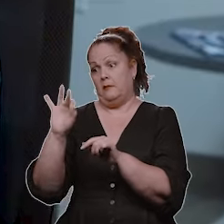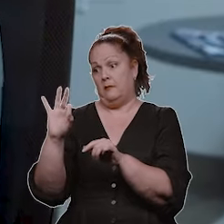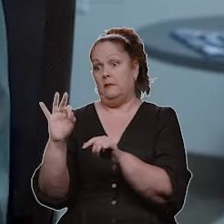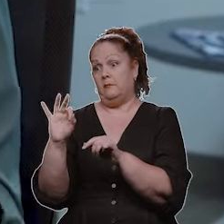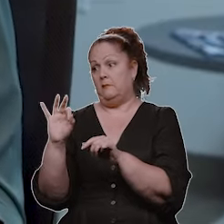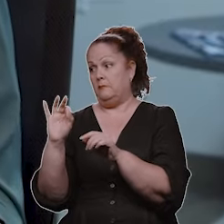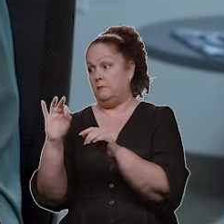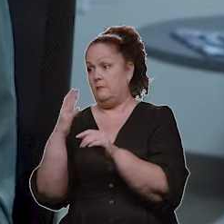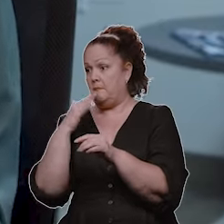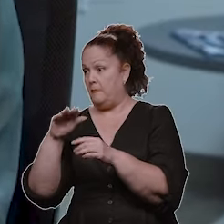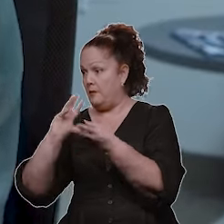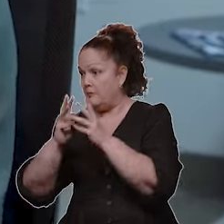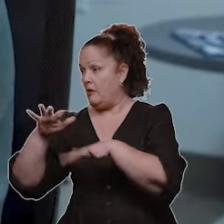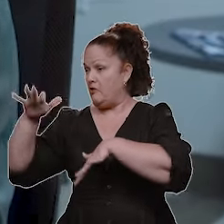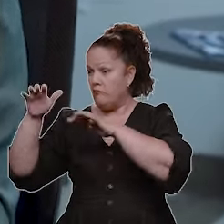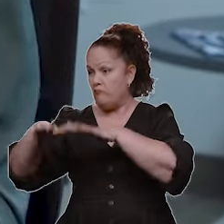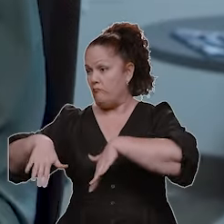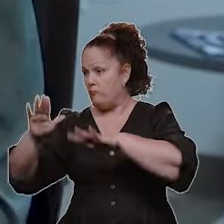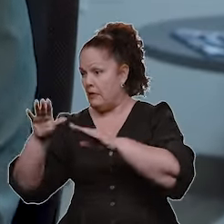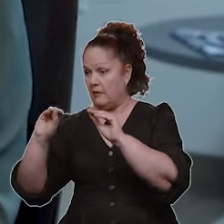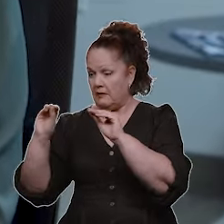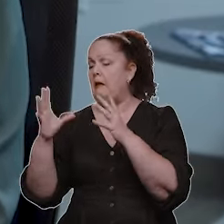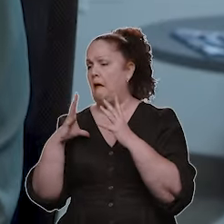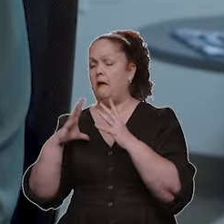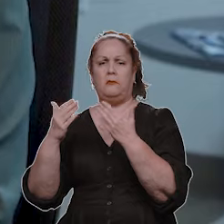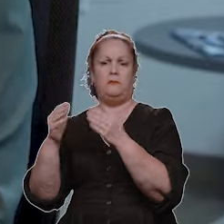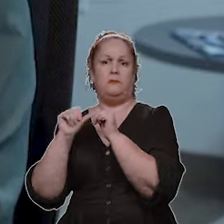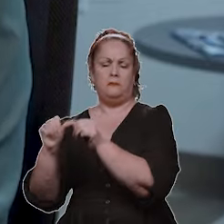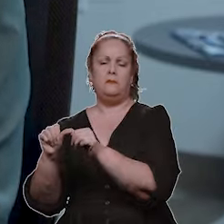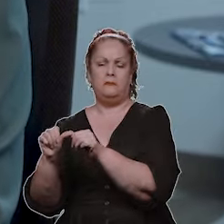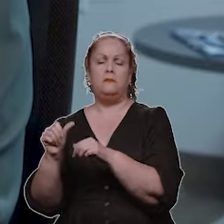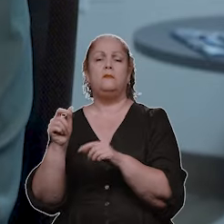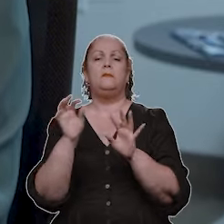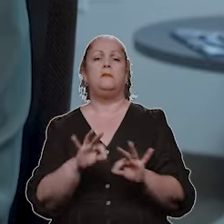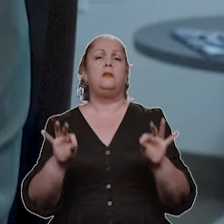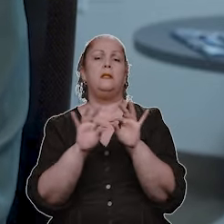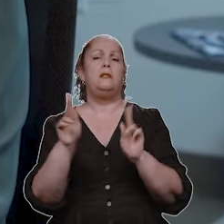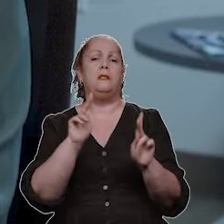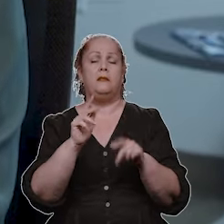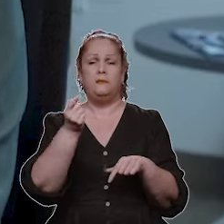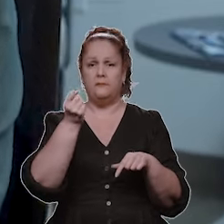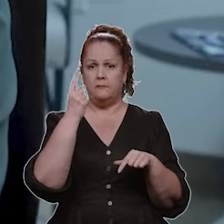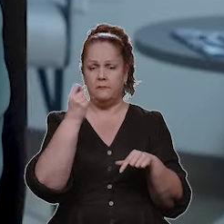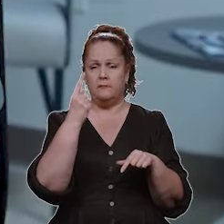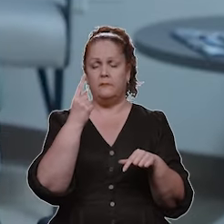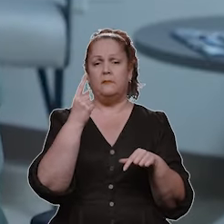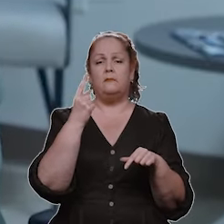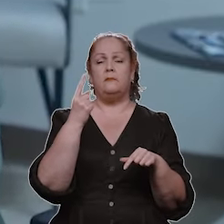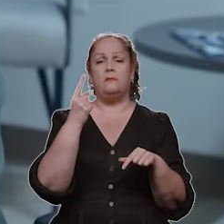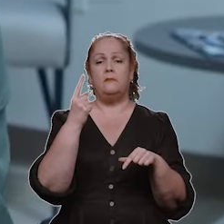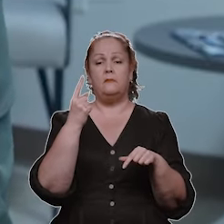el aspecto climático no ponga en peligro y nos permita eh funcionar es bien importante también que la ciudadana ciudadanía